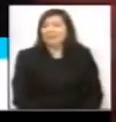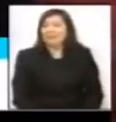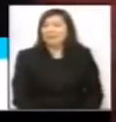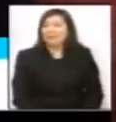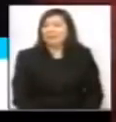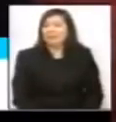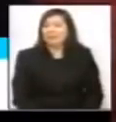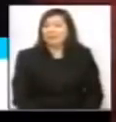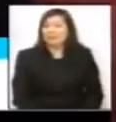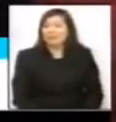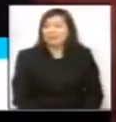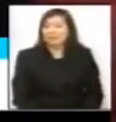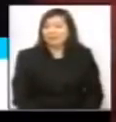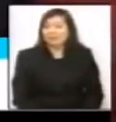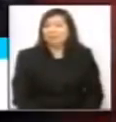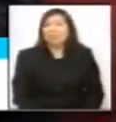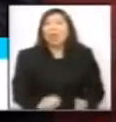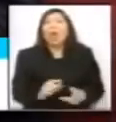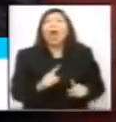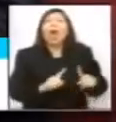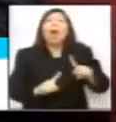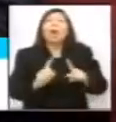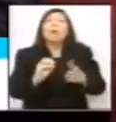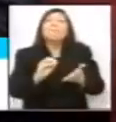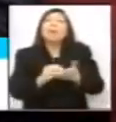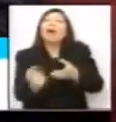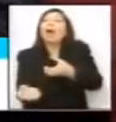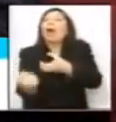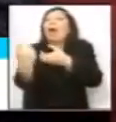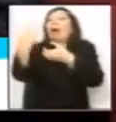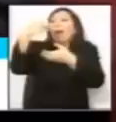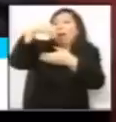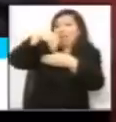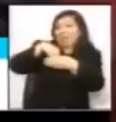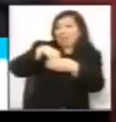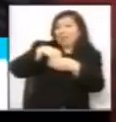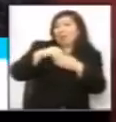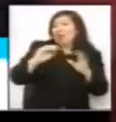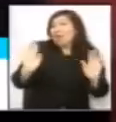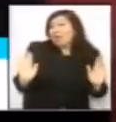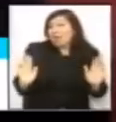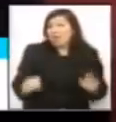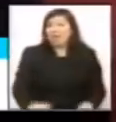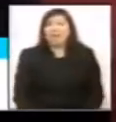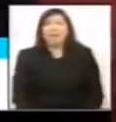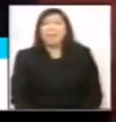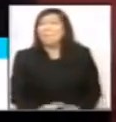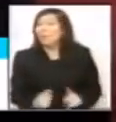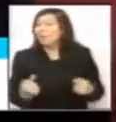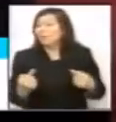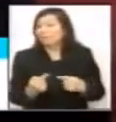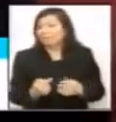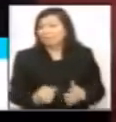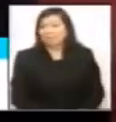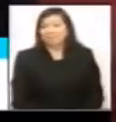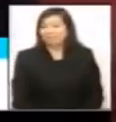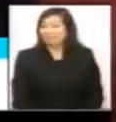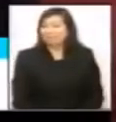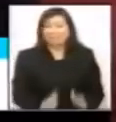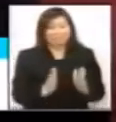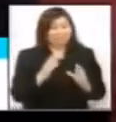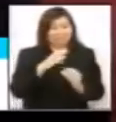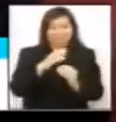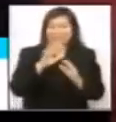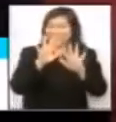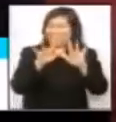y adicionalmente. Claro, ante el Jurado Nacional de Elecciones, pero no al contrario, por favor. Le pediría que